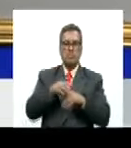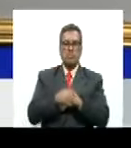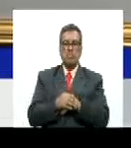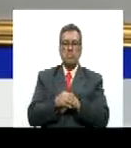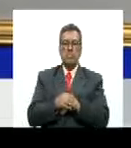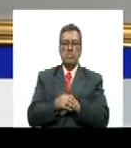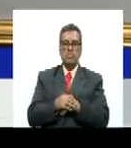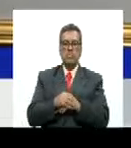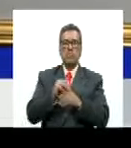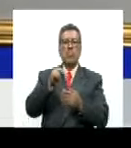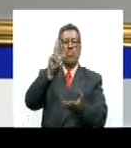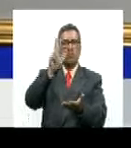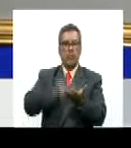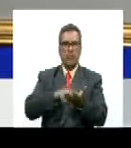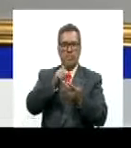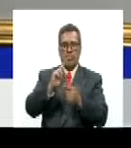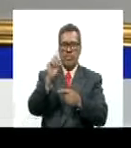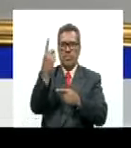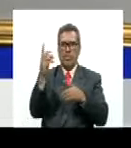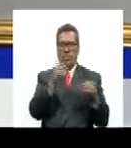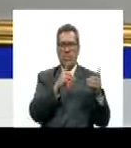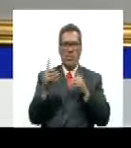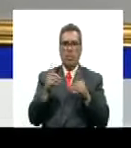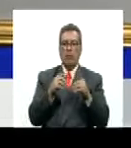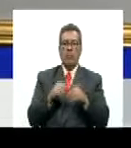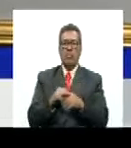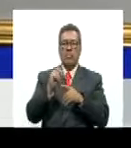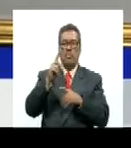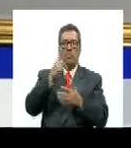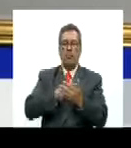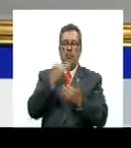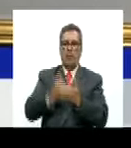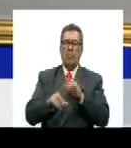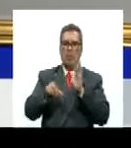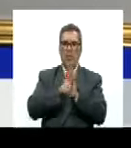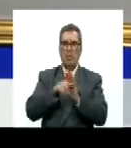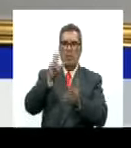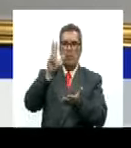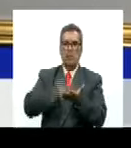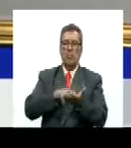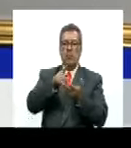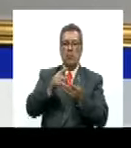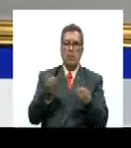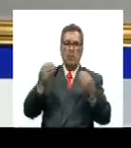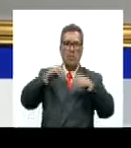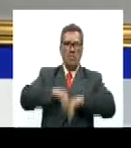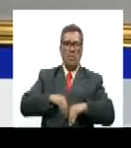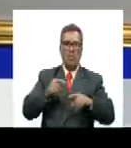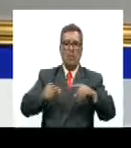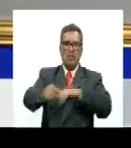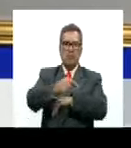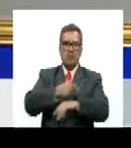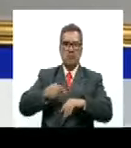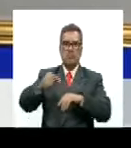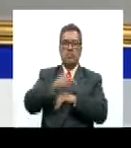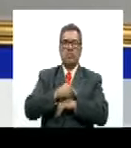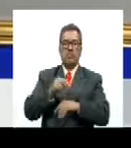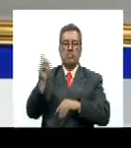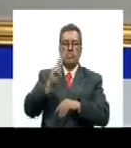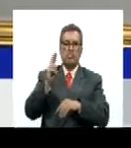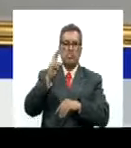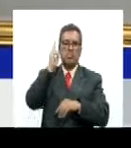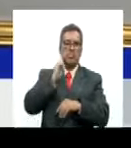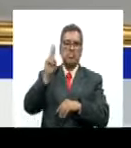de aprobar en primera discusión el proyecto de ley aprobatoria del acuerdo entre el Gobierno de la